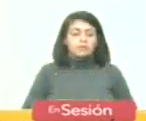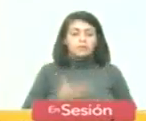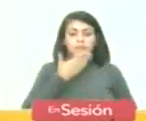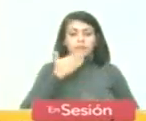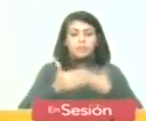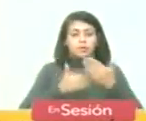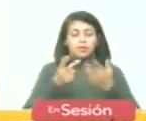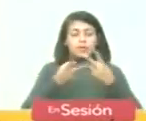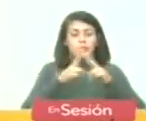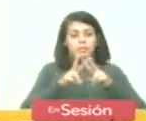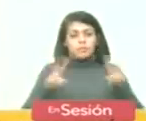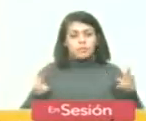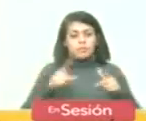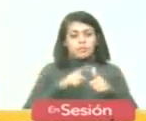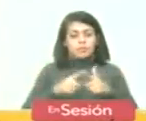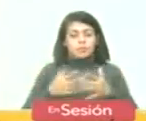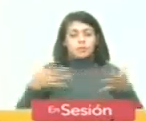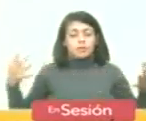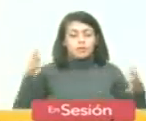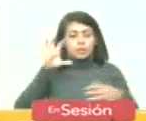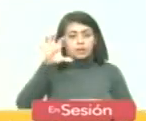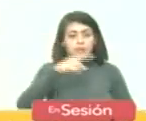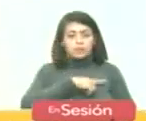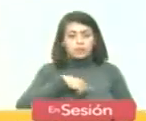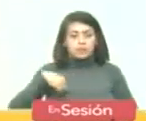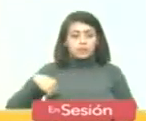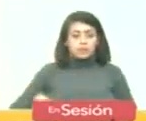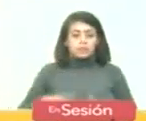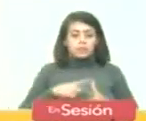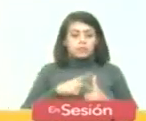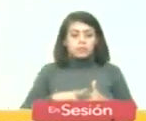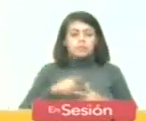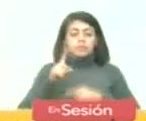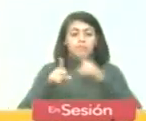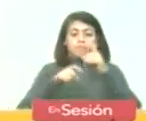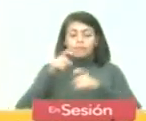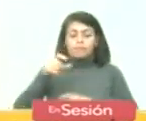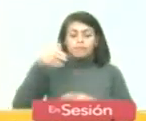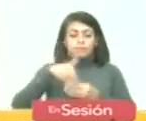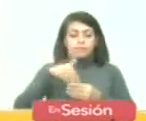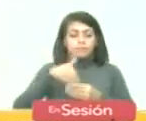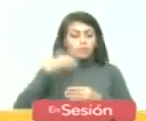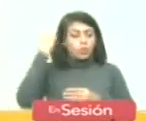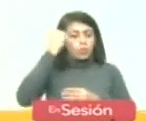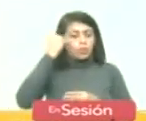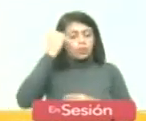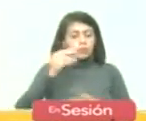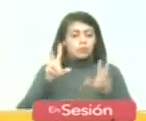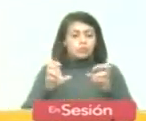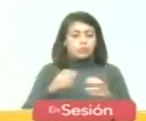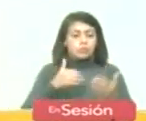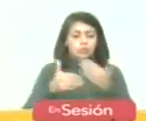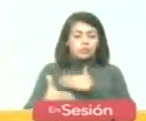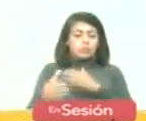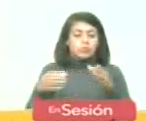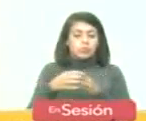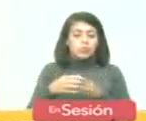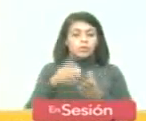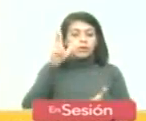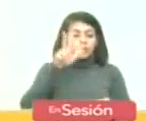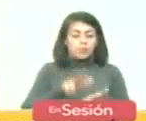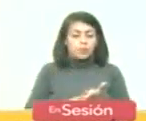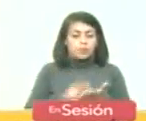recuperación pacífica de la gran nación china y por eso sometemos, señor presidente, a la consideración de esta ilustre Cámara la